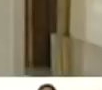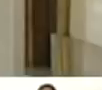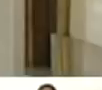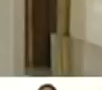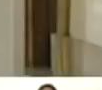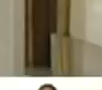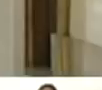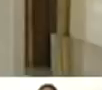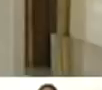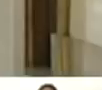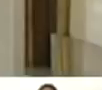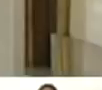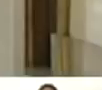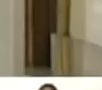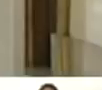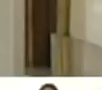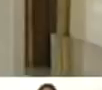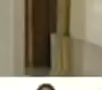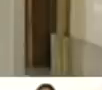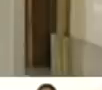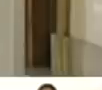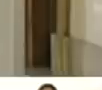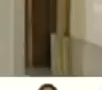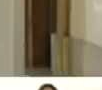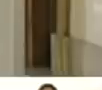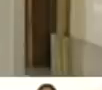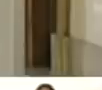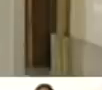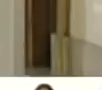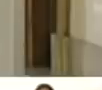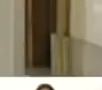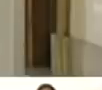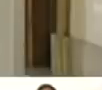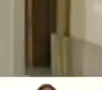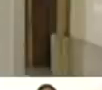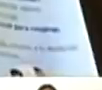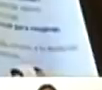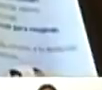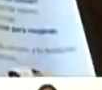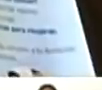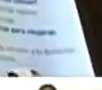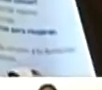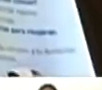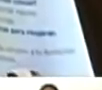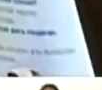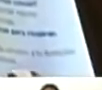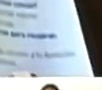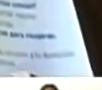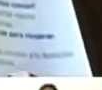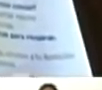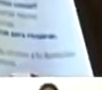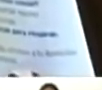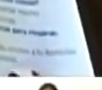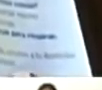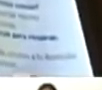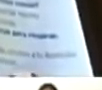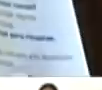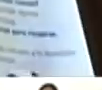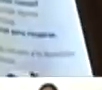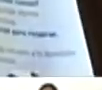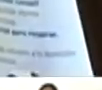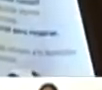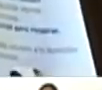barrio adentro, los 15.000 médicos y médicas de barrio adentro activados, visitando casa por casa. Es